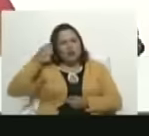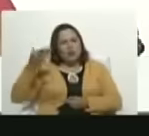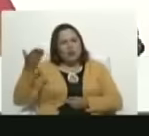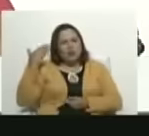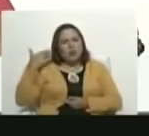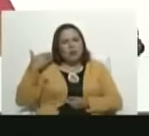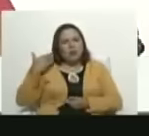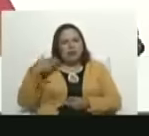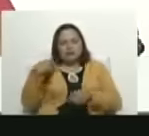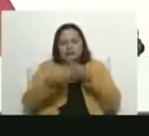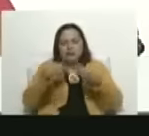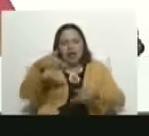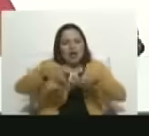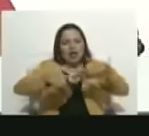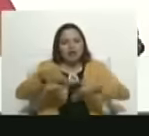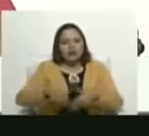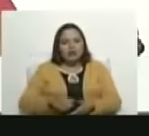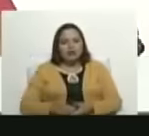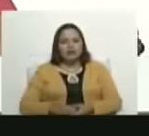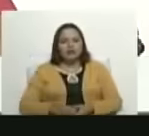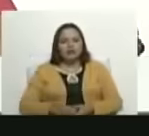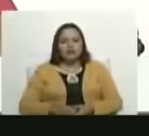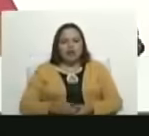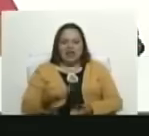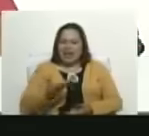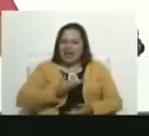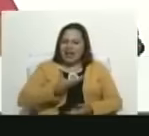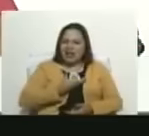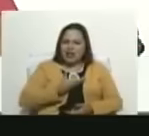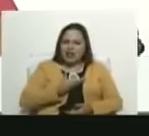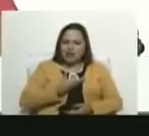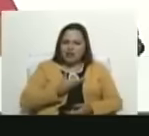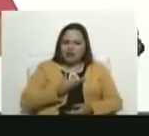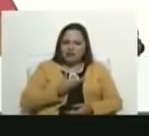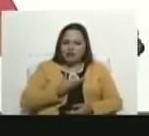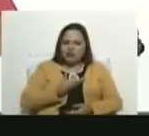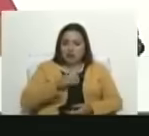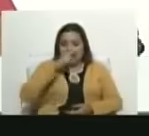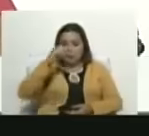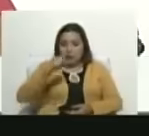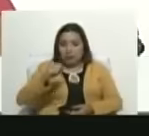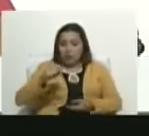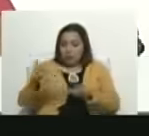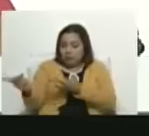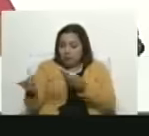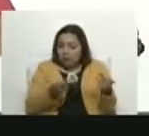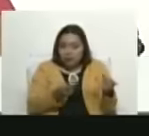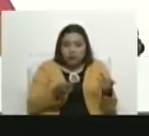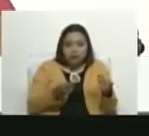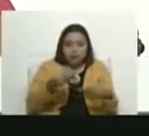vez que hubo las elecciones de alcaldes, no lo citó en el palacio,